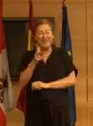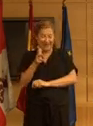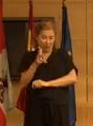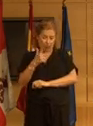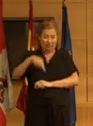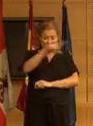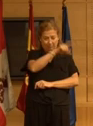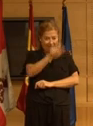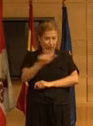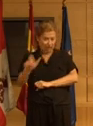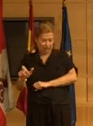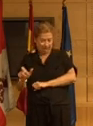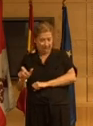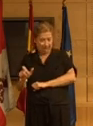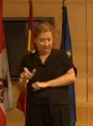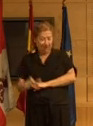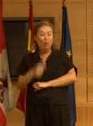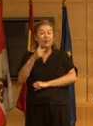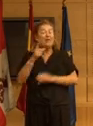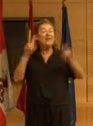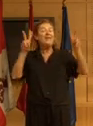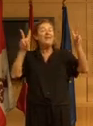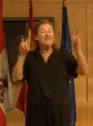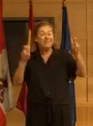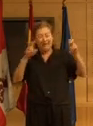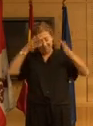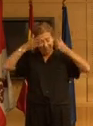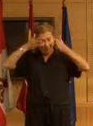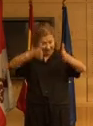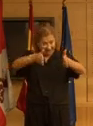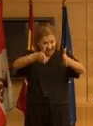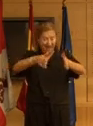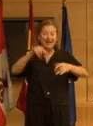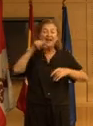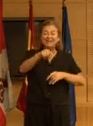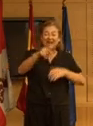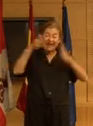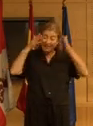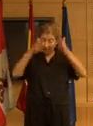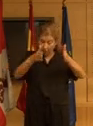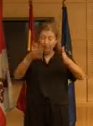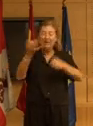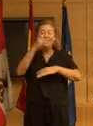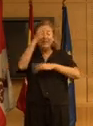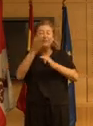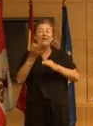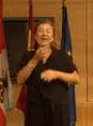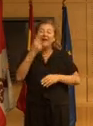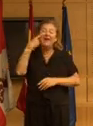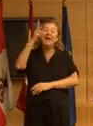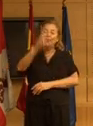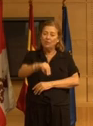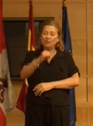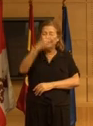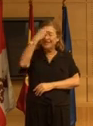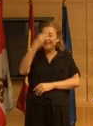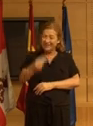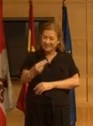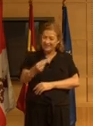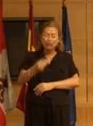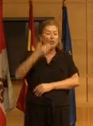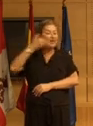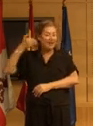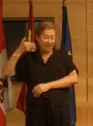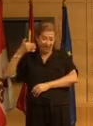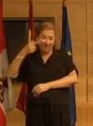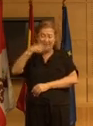derechos de las personas. Un aspecto central en esta atención es el reconocimiento y el respeto de la